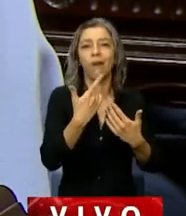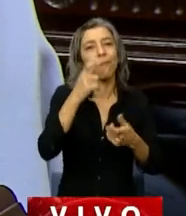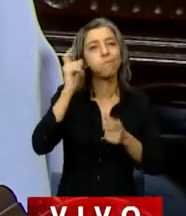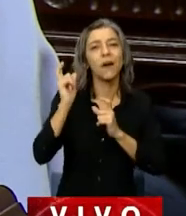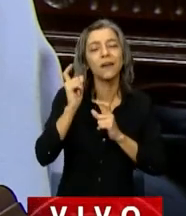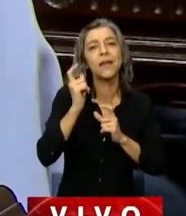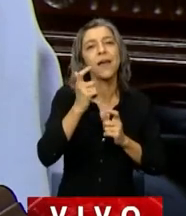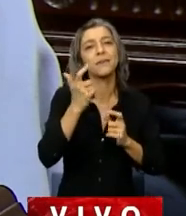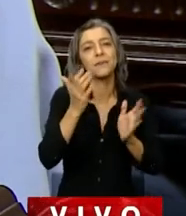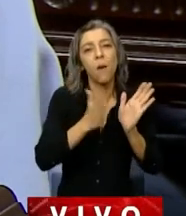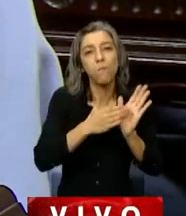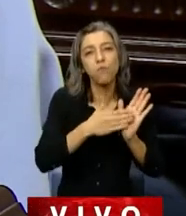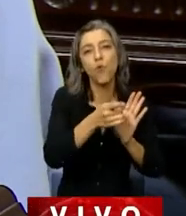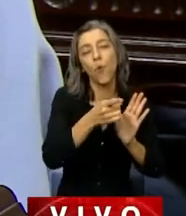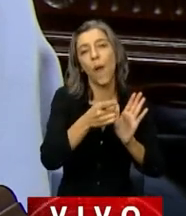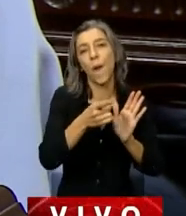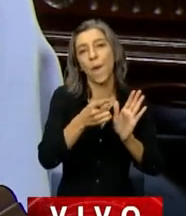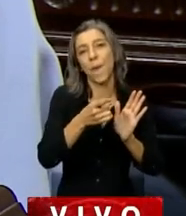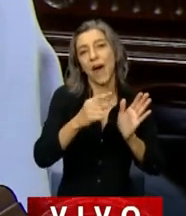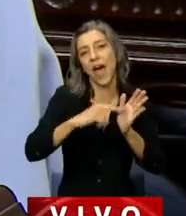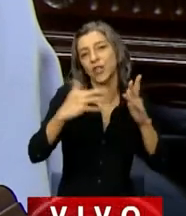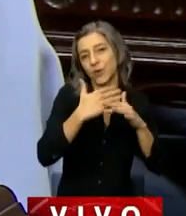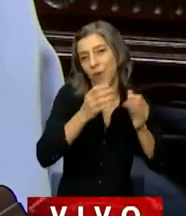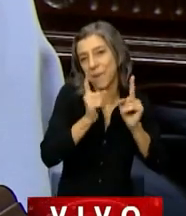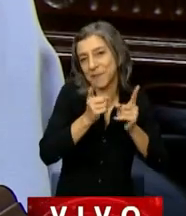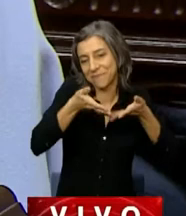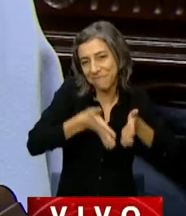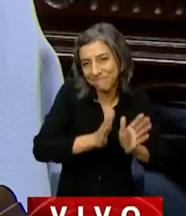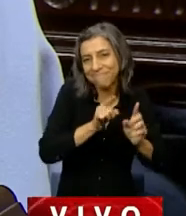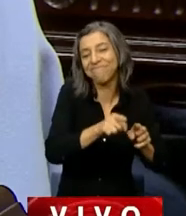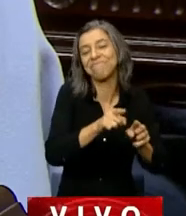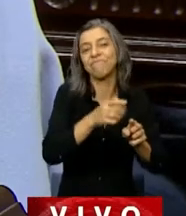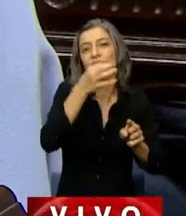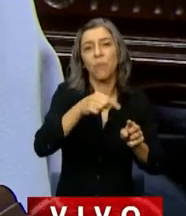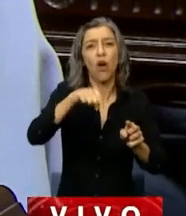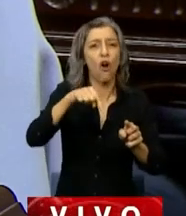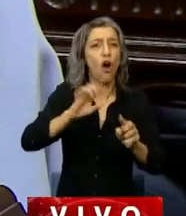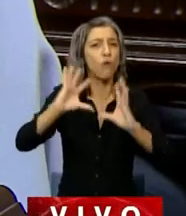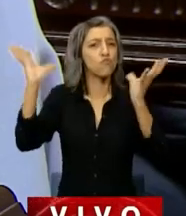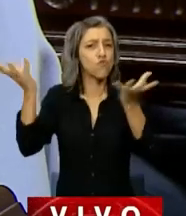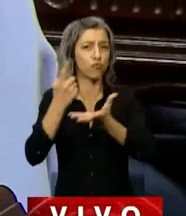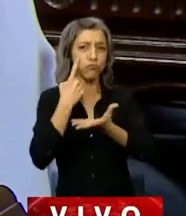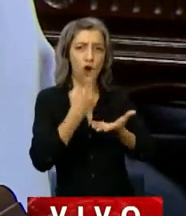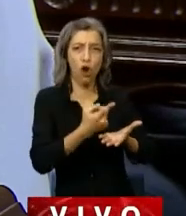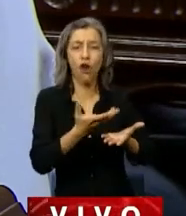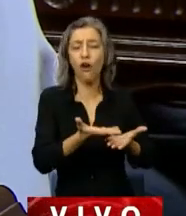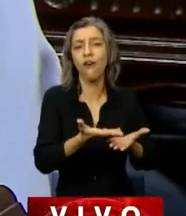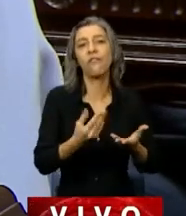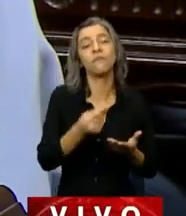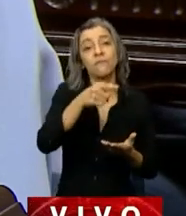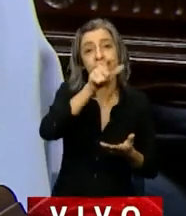Rosario, su ciudad natal, si bien hoy es un referente mundial, y que llamaba a